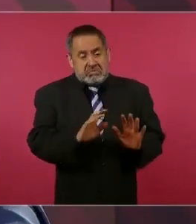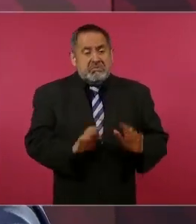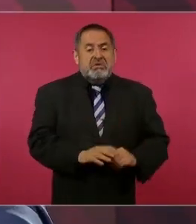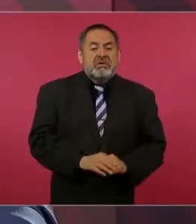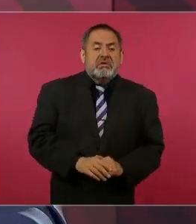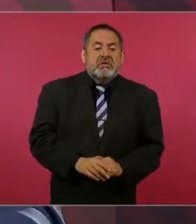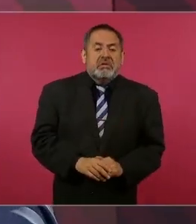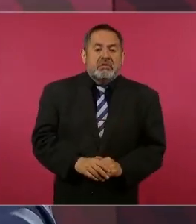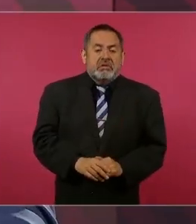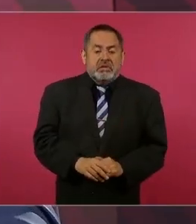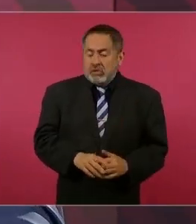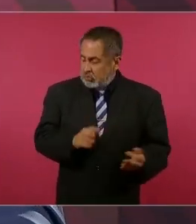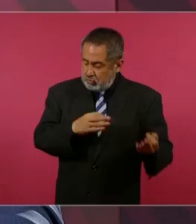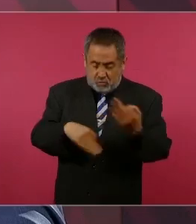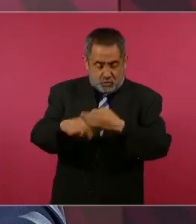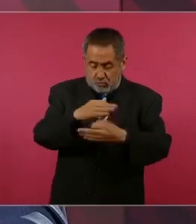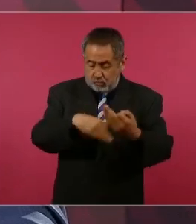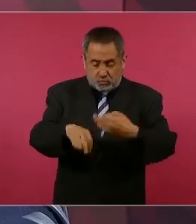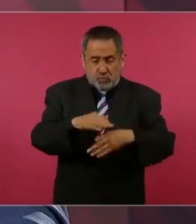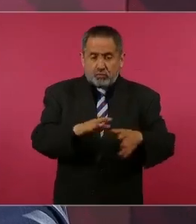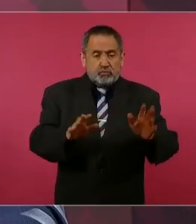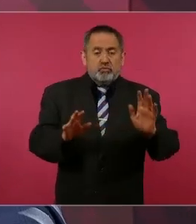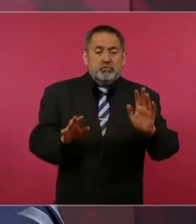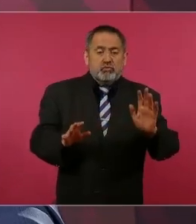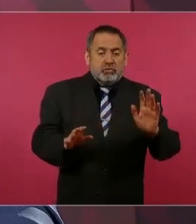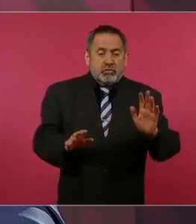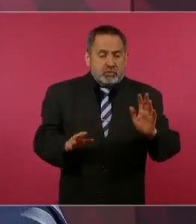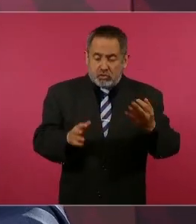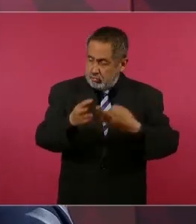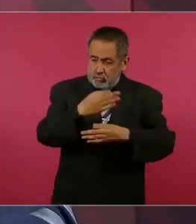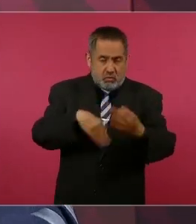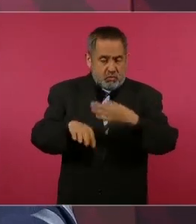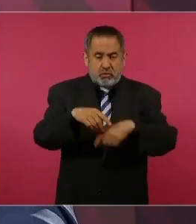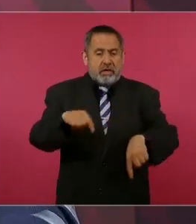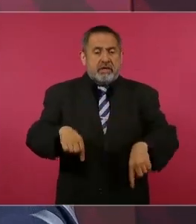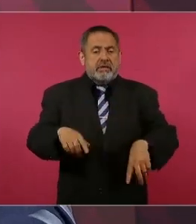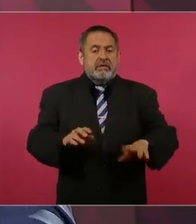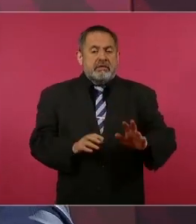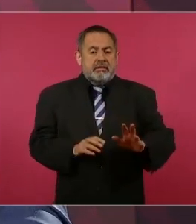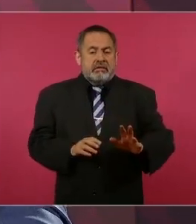y todos aquí